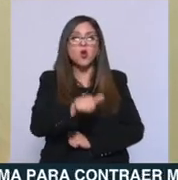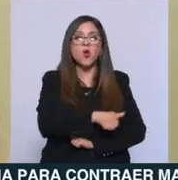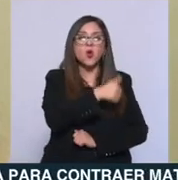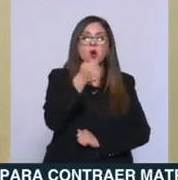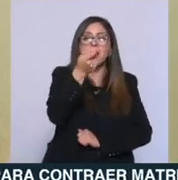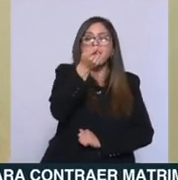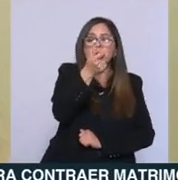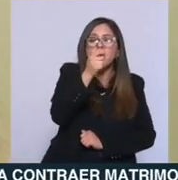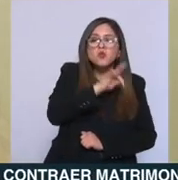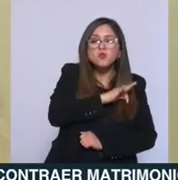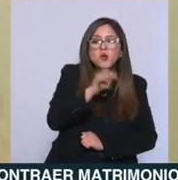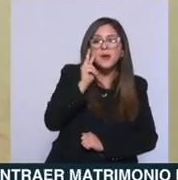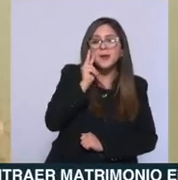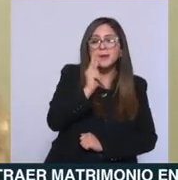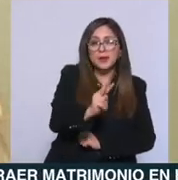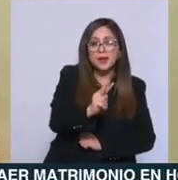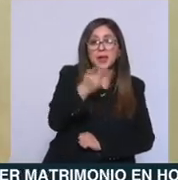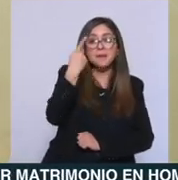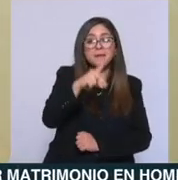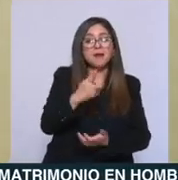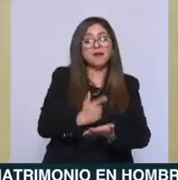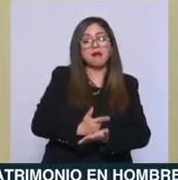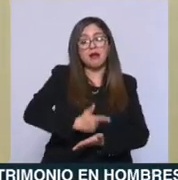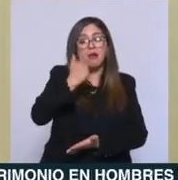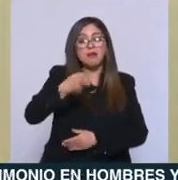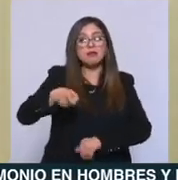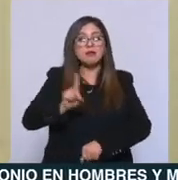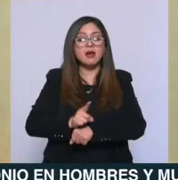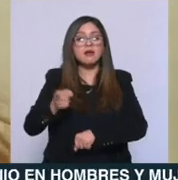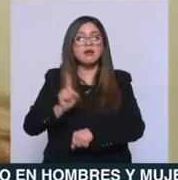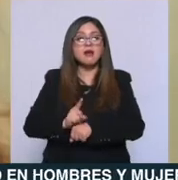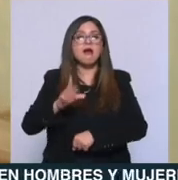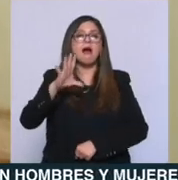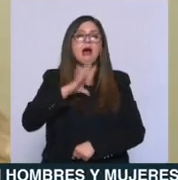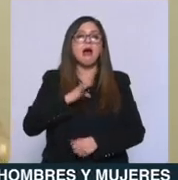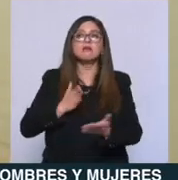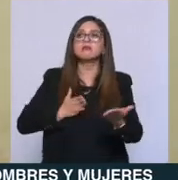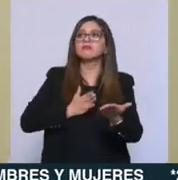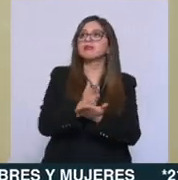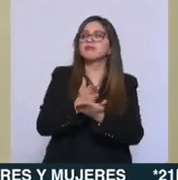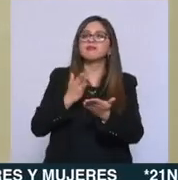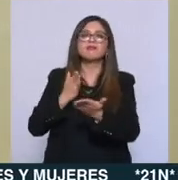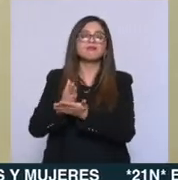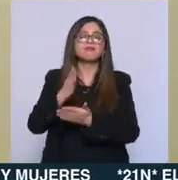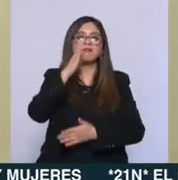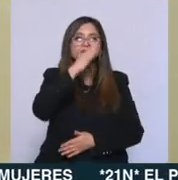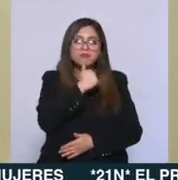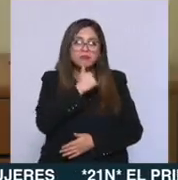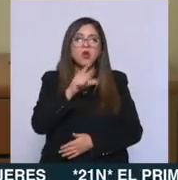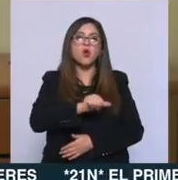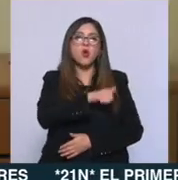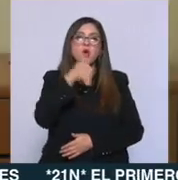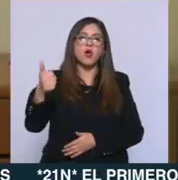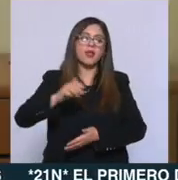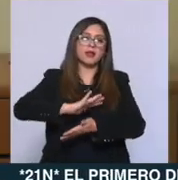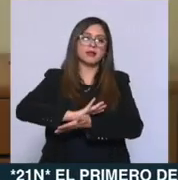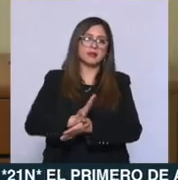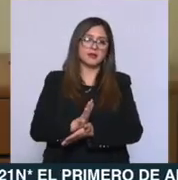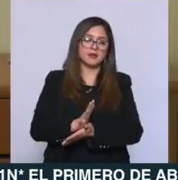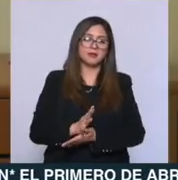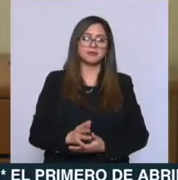visión. Lo más grave es que diariamente se enfrenta con problemas de accesibilidad y discriminación. Nuestro